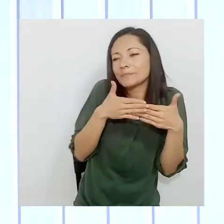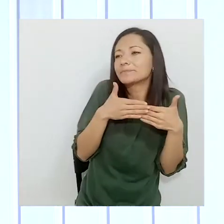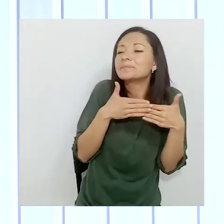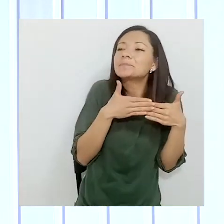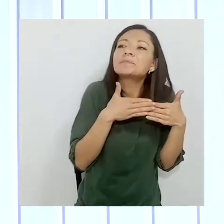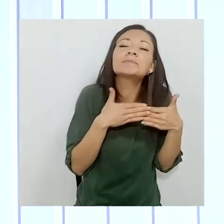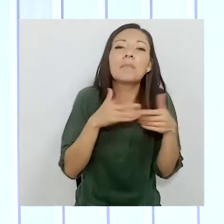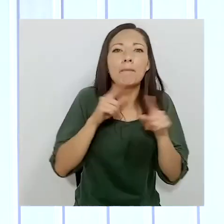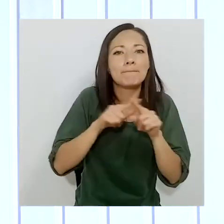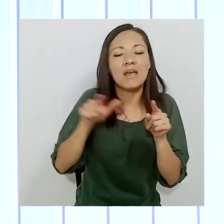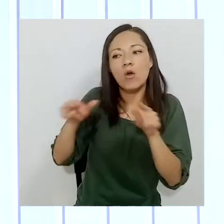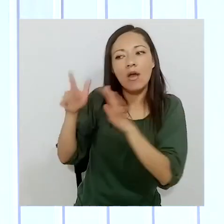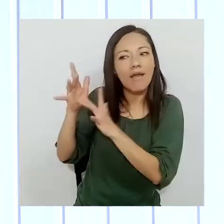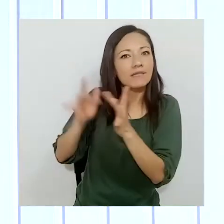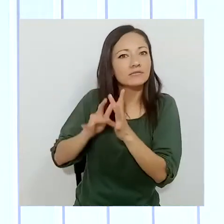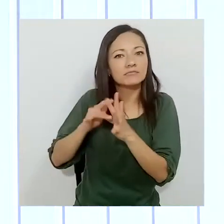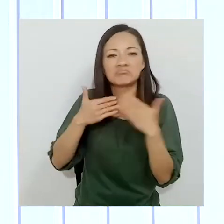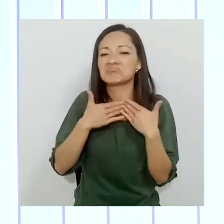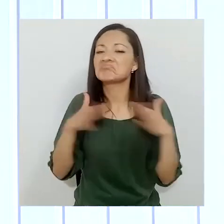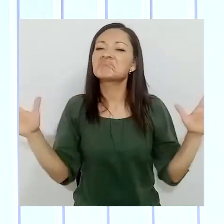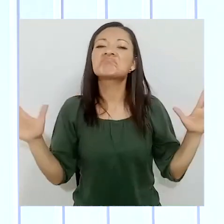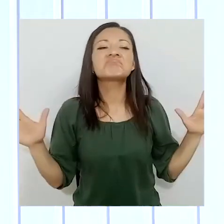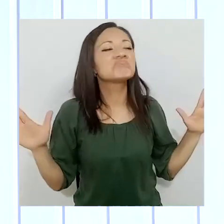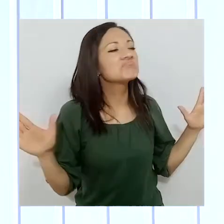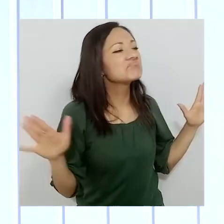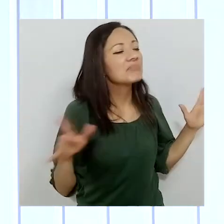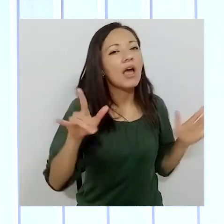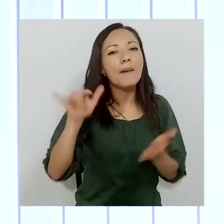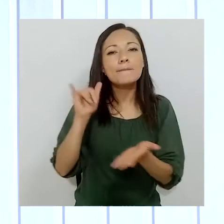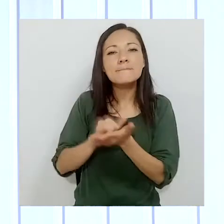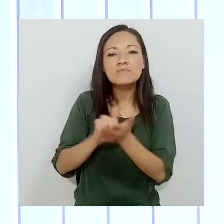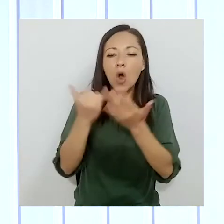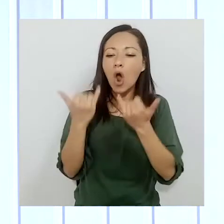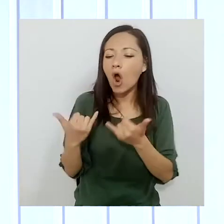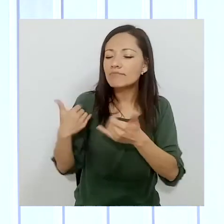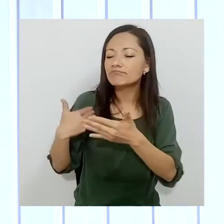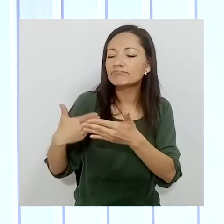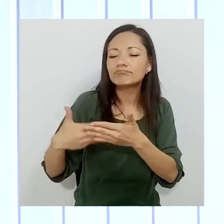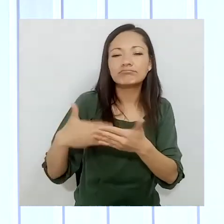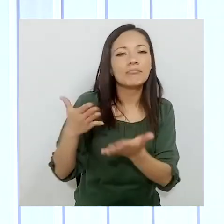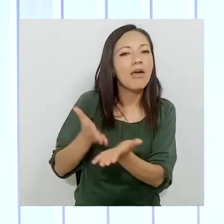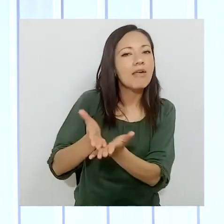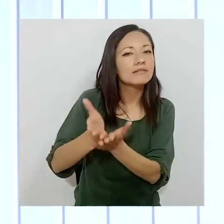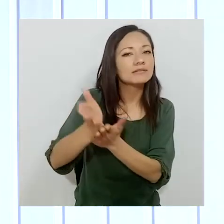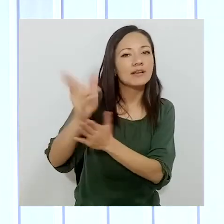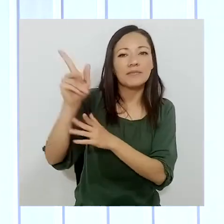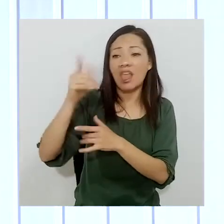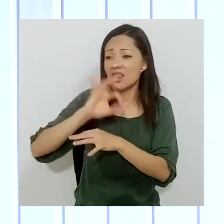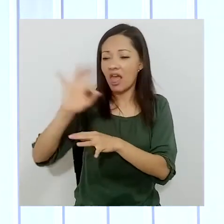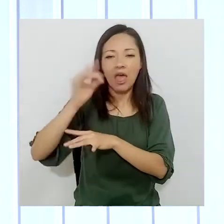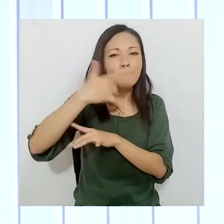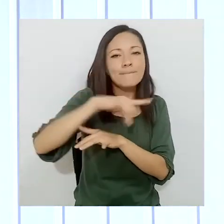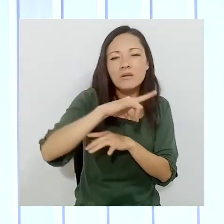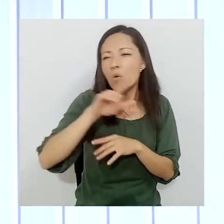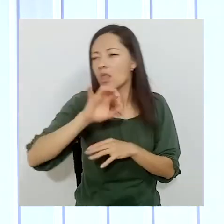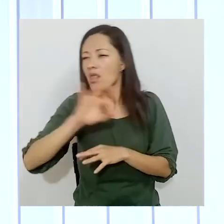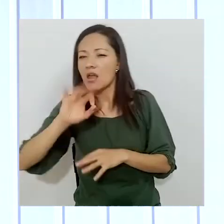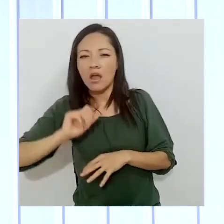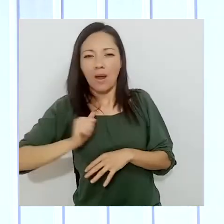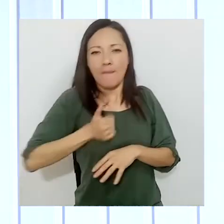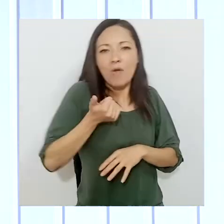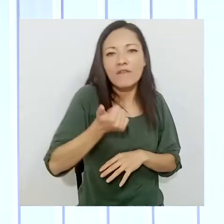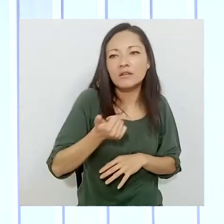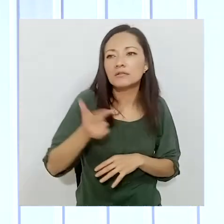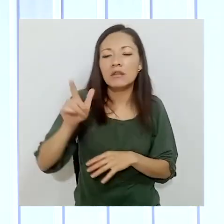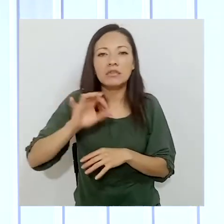mismo ayer y hoy y por los siglos. No cambia, no manipula, no está buscando aprovecharse, no está buscando sacar